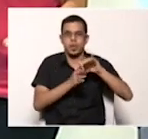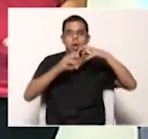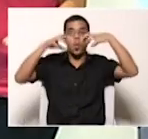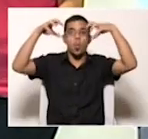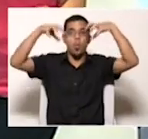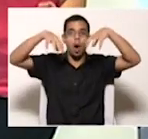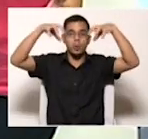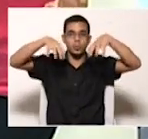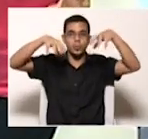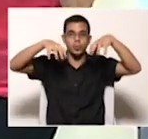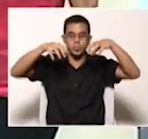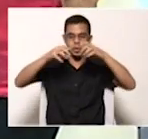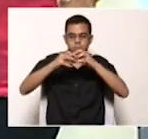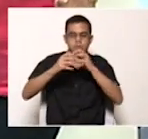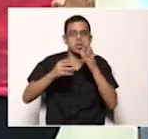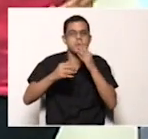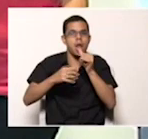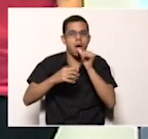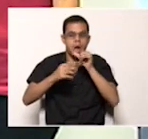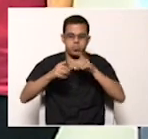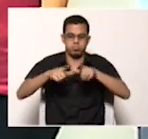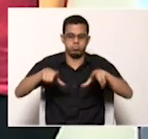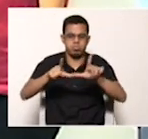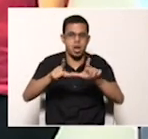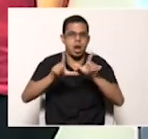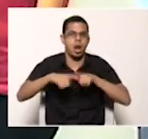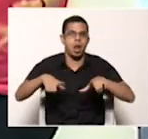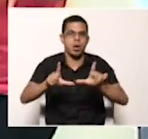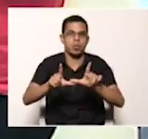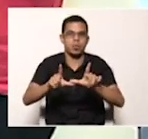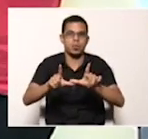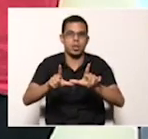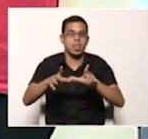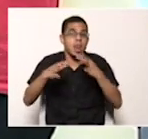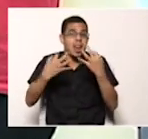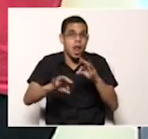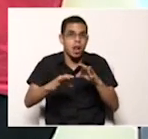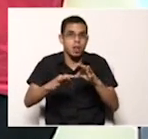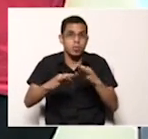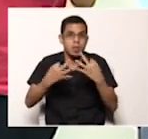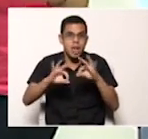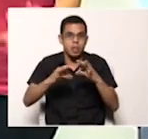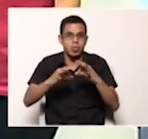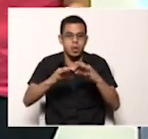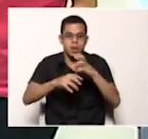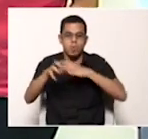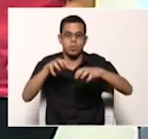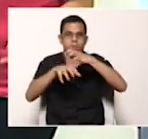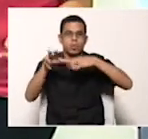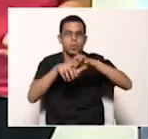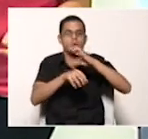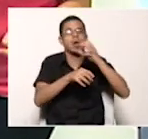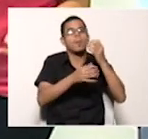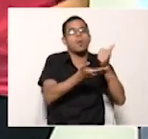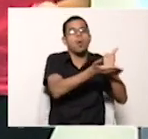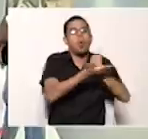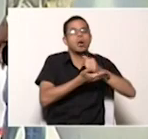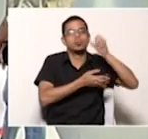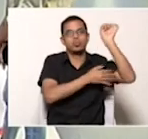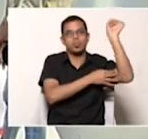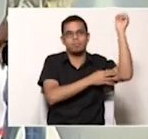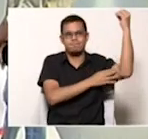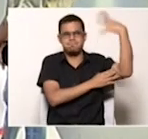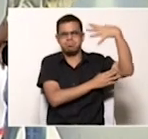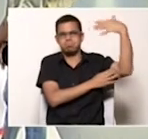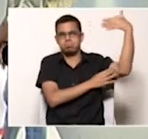en la acera, en la calle, de forma natural se evapora por los rayos que inciden sobre el piso, la